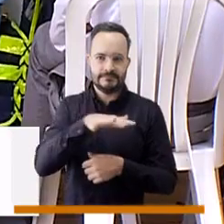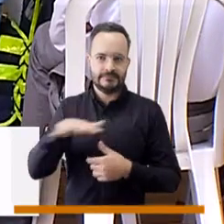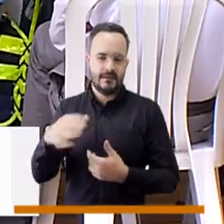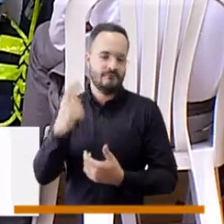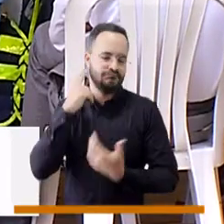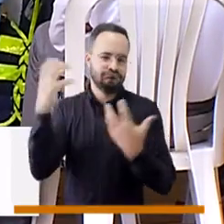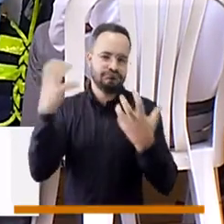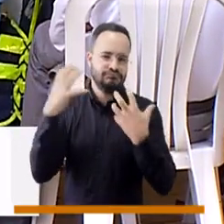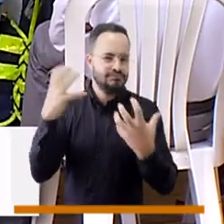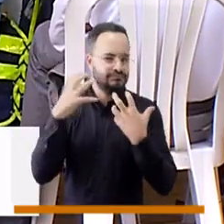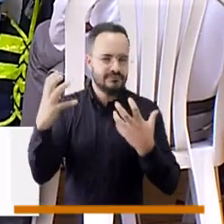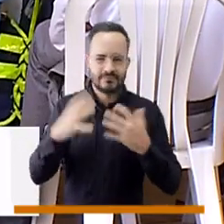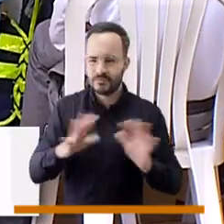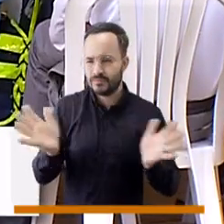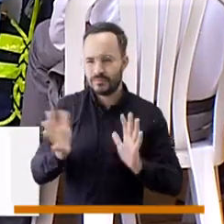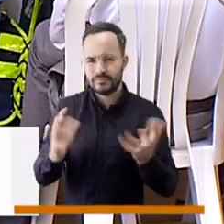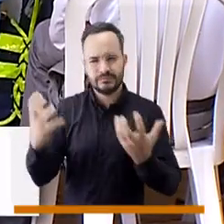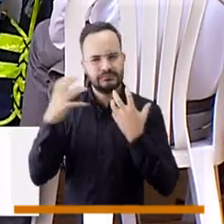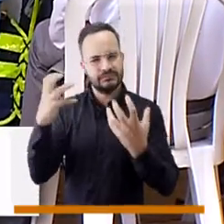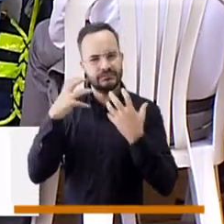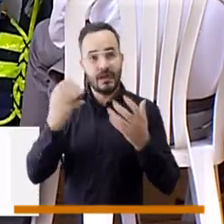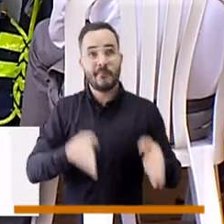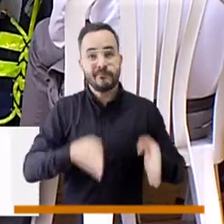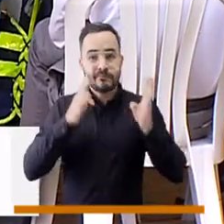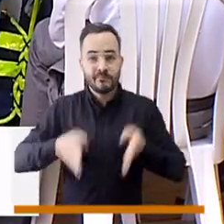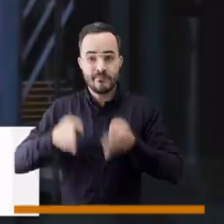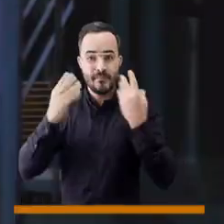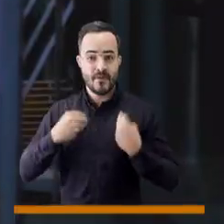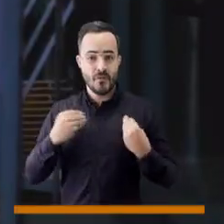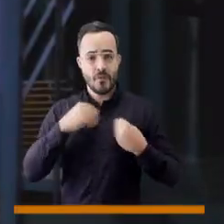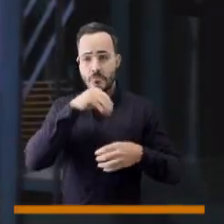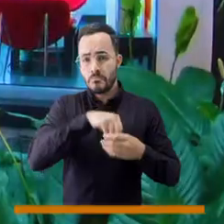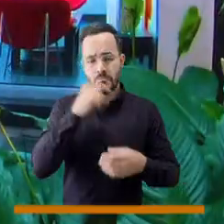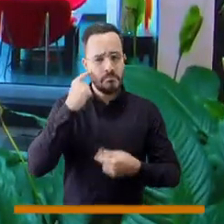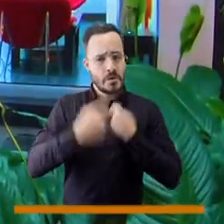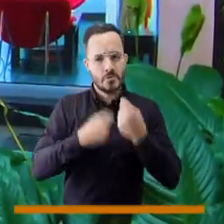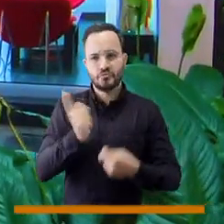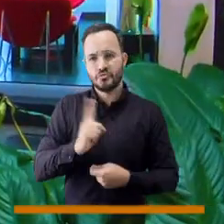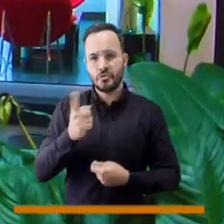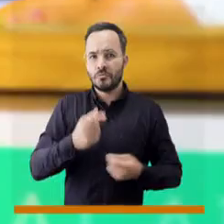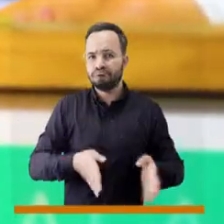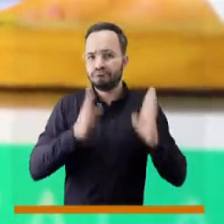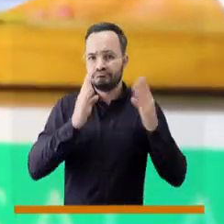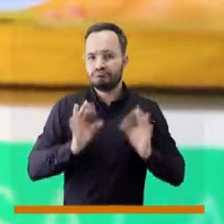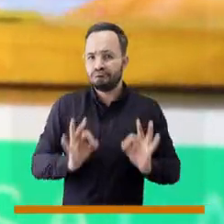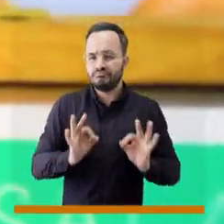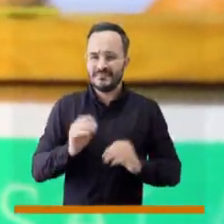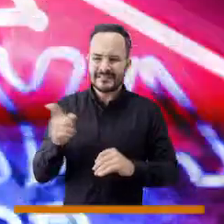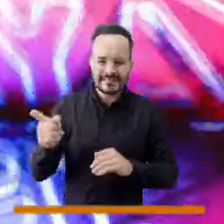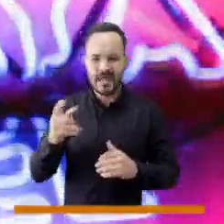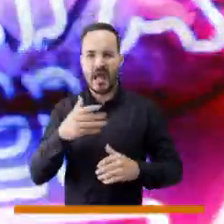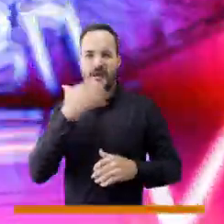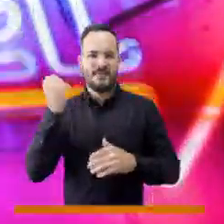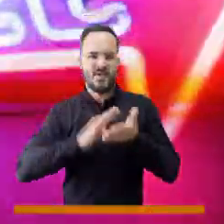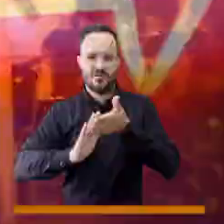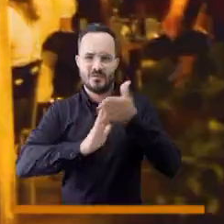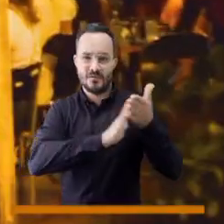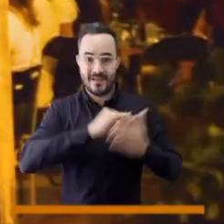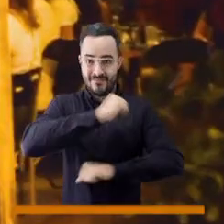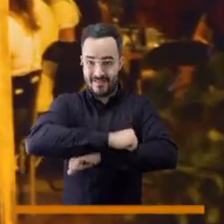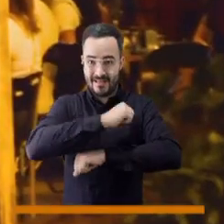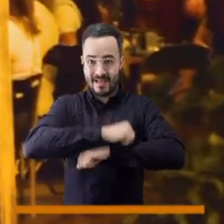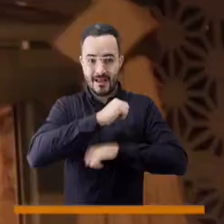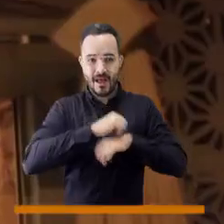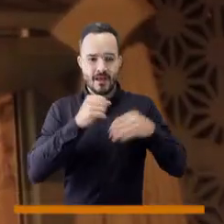y Provenza ha generado mucho ruido en los edificios y ya la gente lo que ha tenido que hacer es insonorizar las